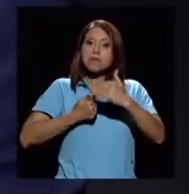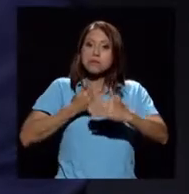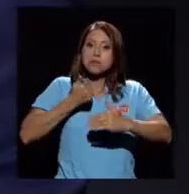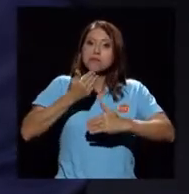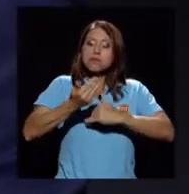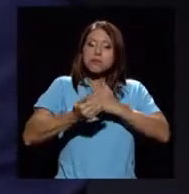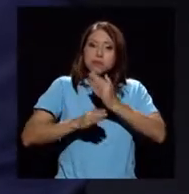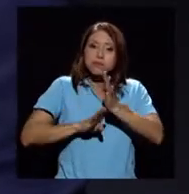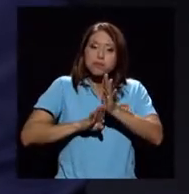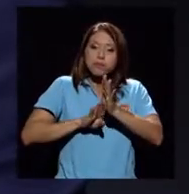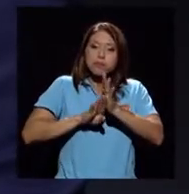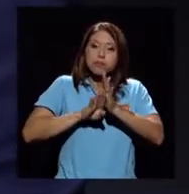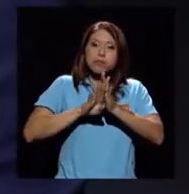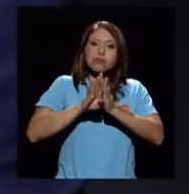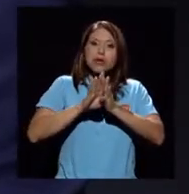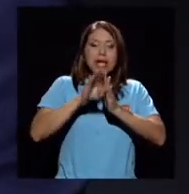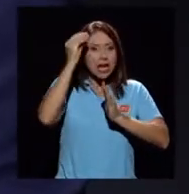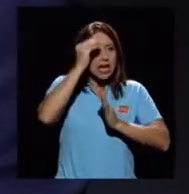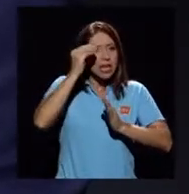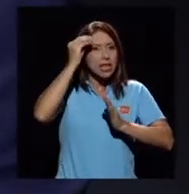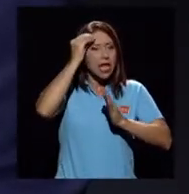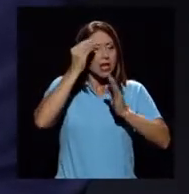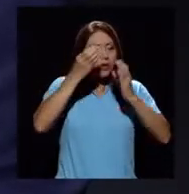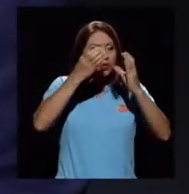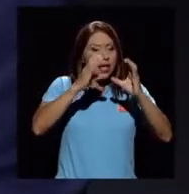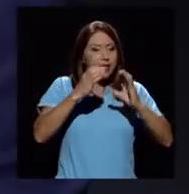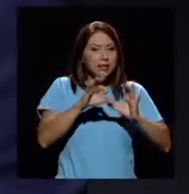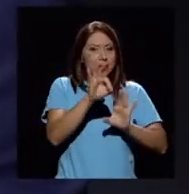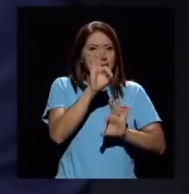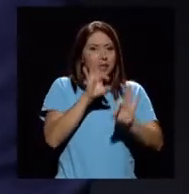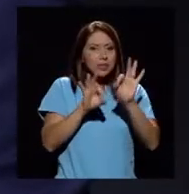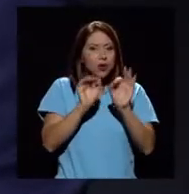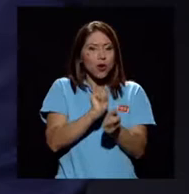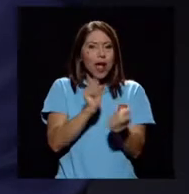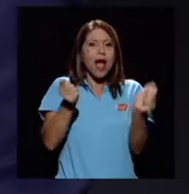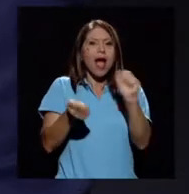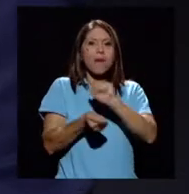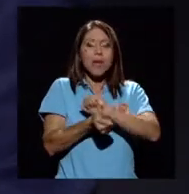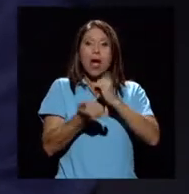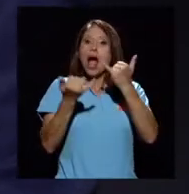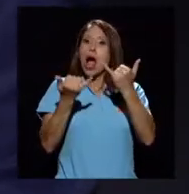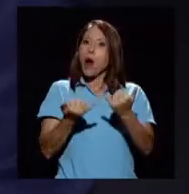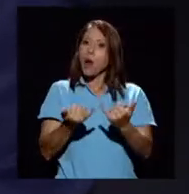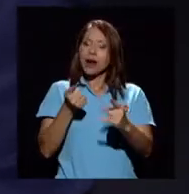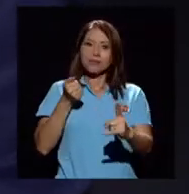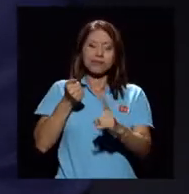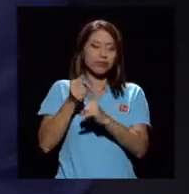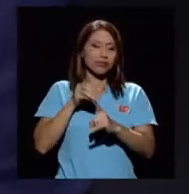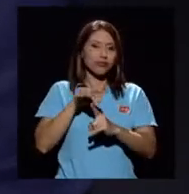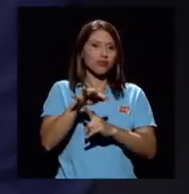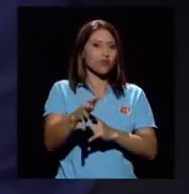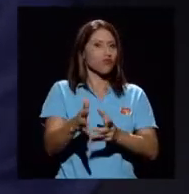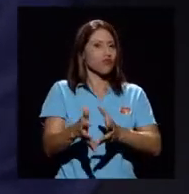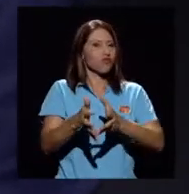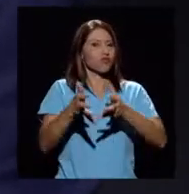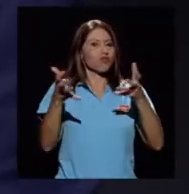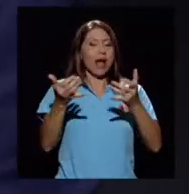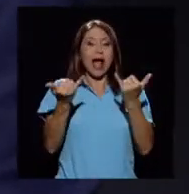los criterios de selección y el impacto fue aumentando, ¿verdad? Entonces ahora tenemos un programa que